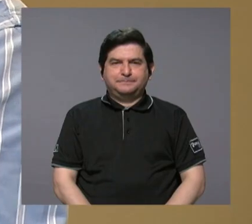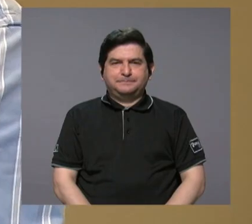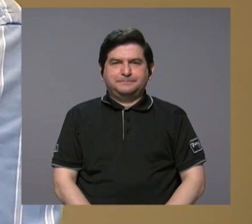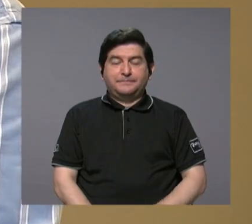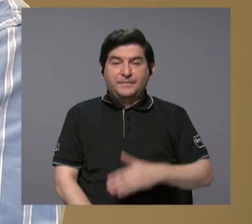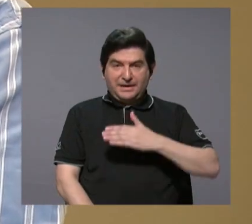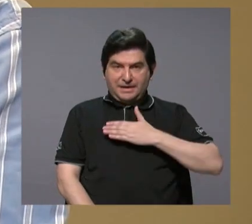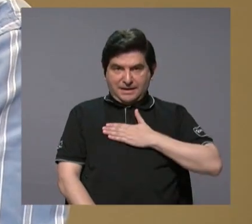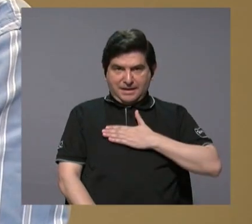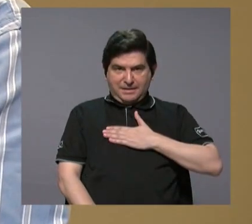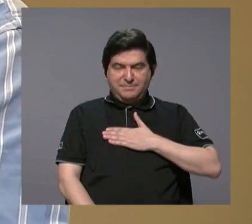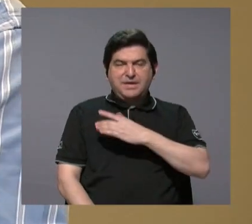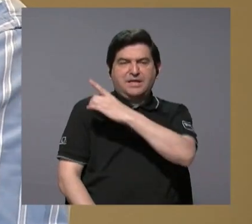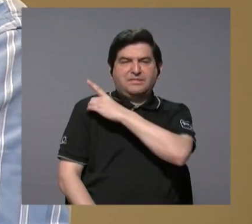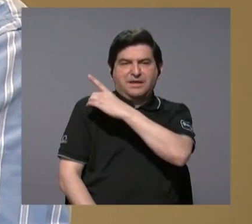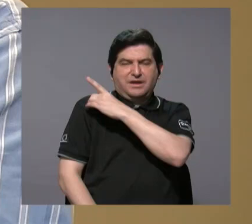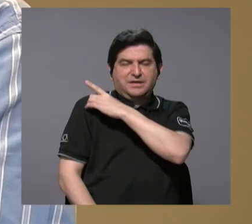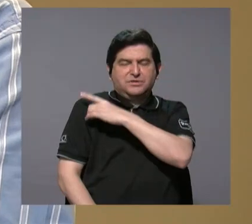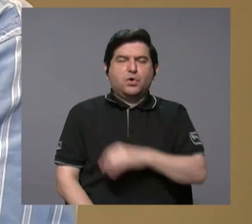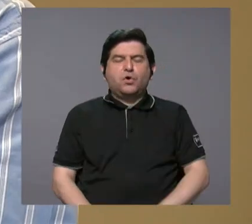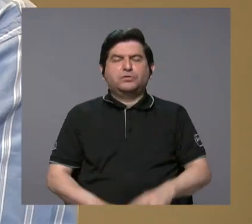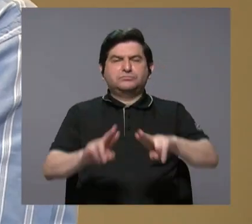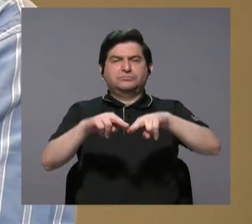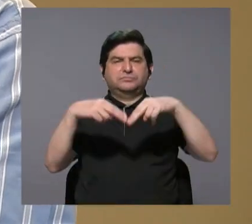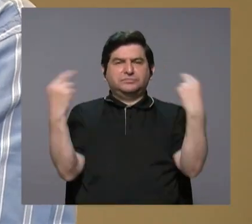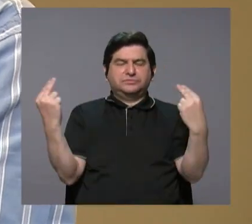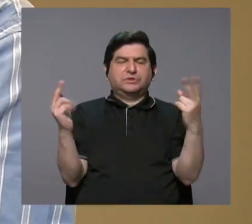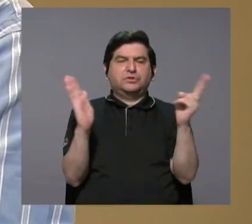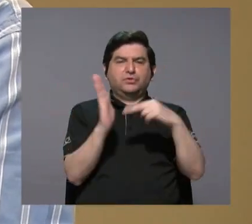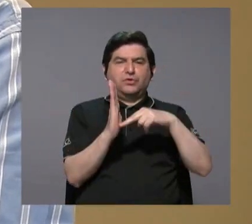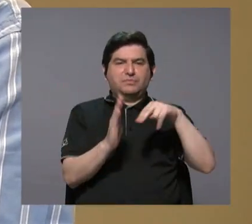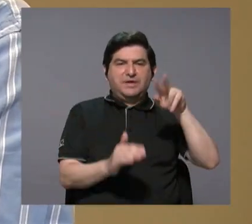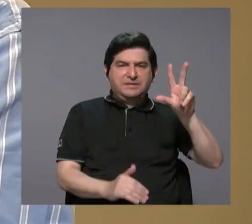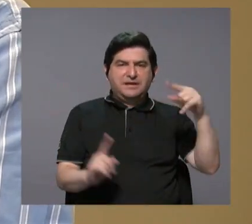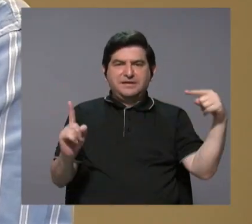me tocó ser director de La Nación del 2003 al